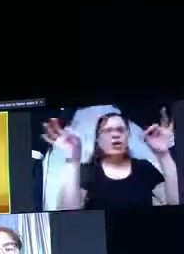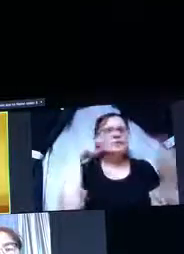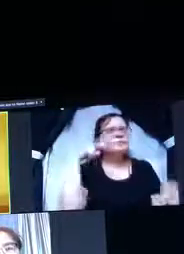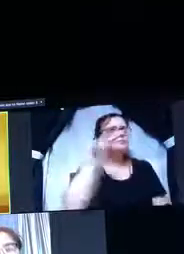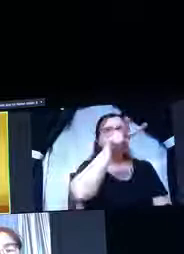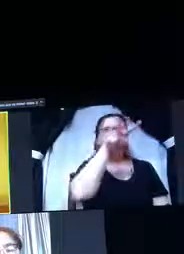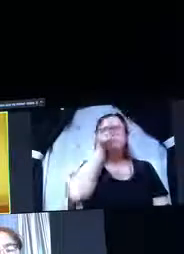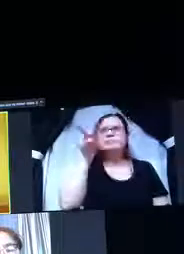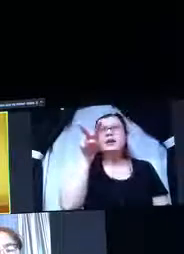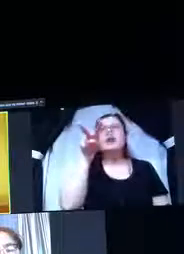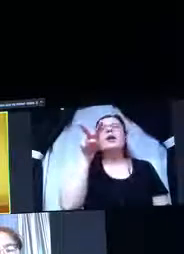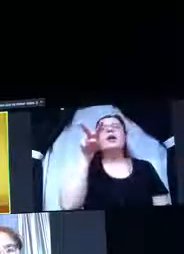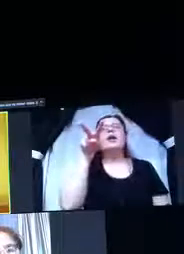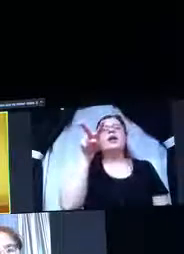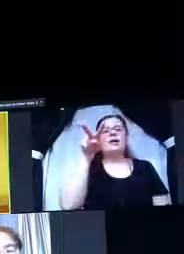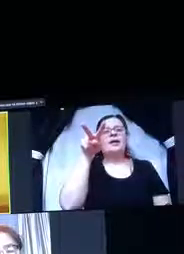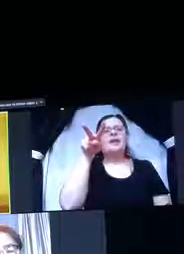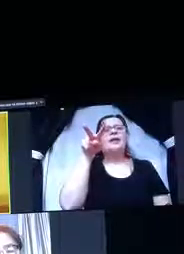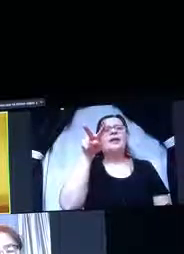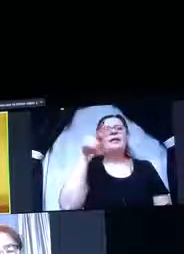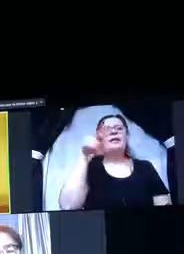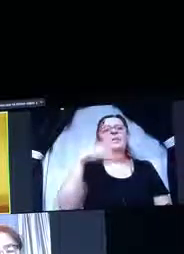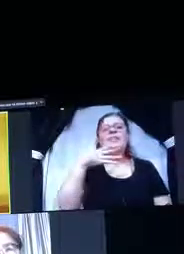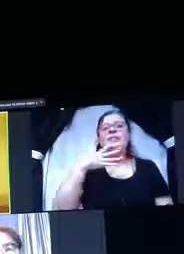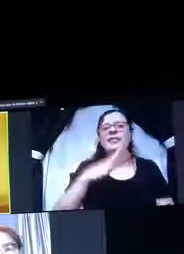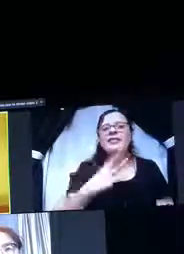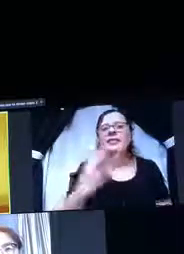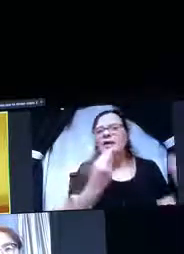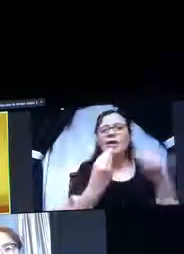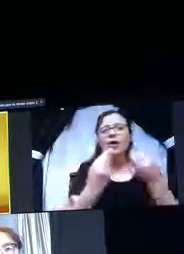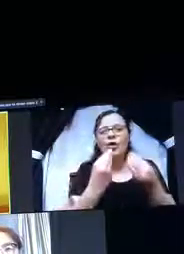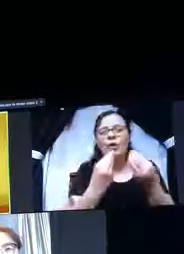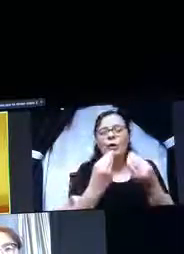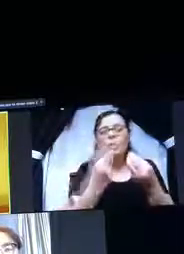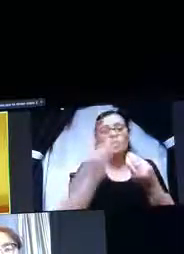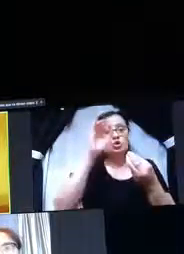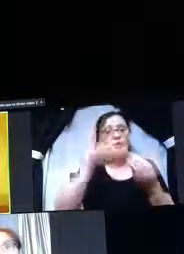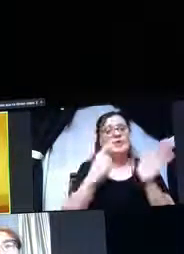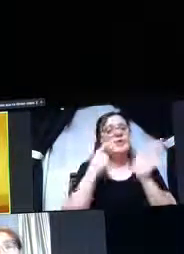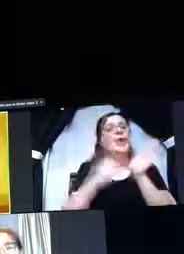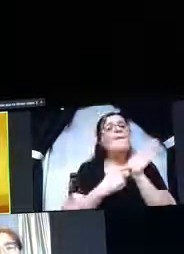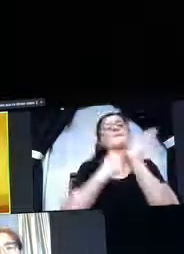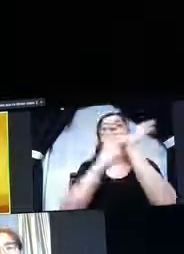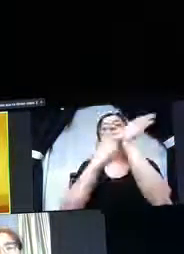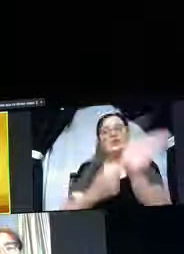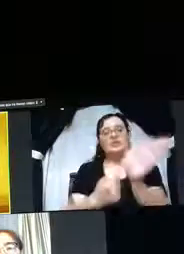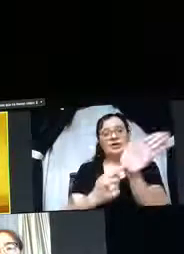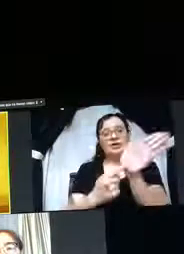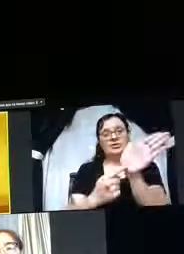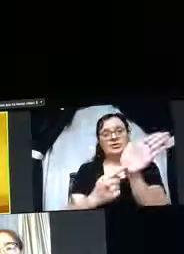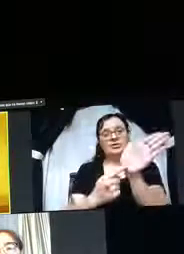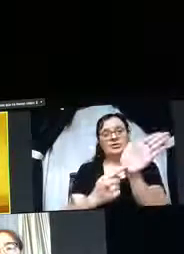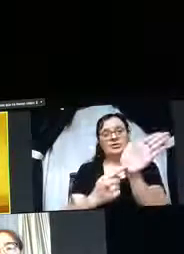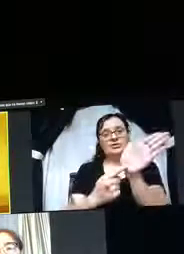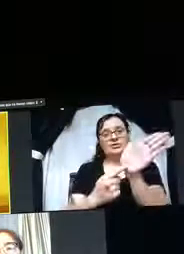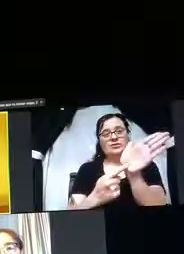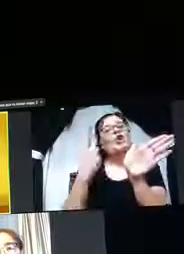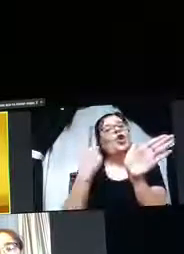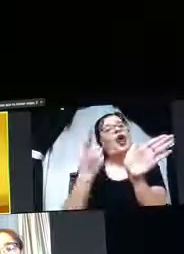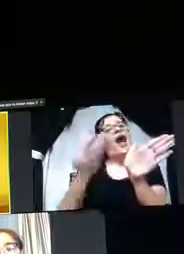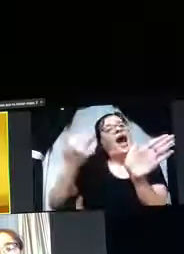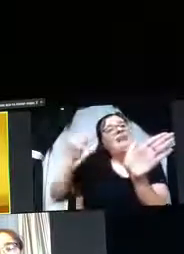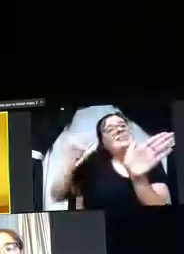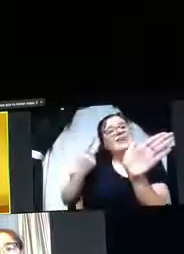esa función, otorgarles esa función para poder comprender esa oración, es por exposición. Tengo que conocer, y conocer no es